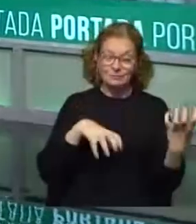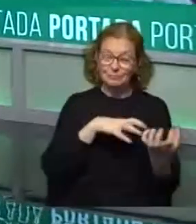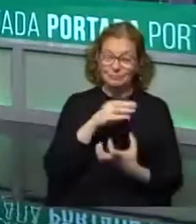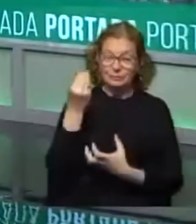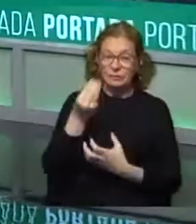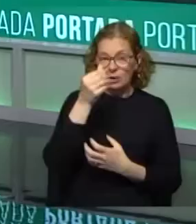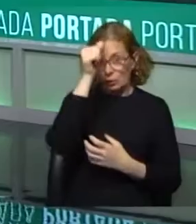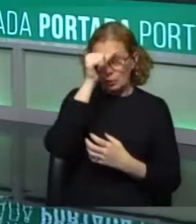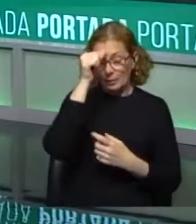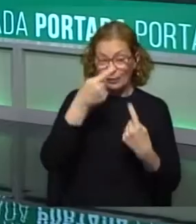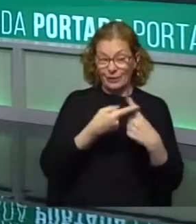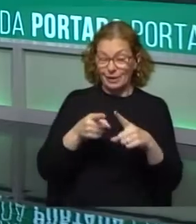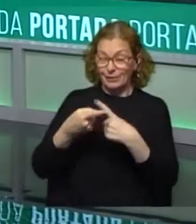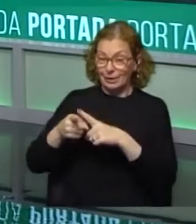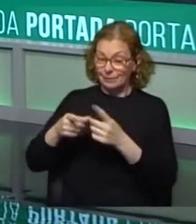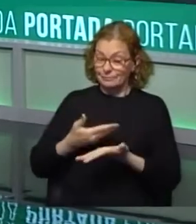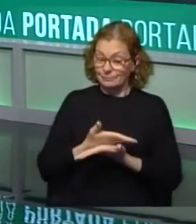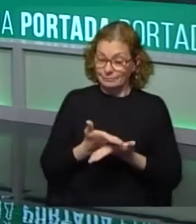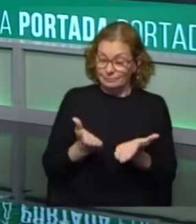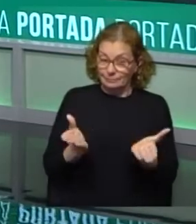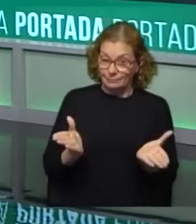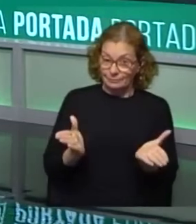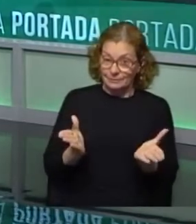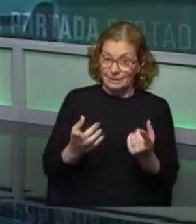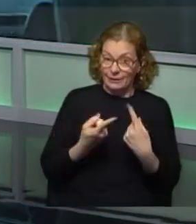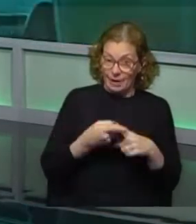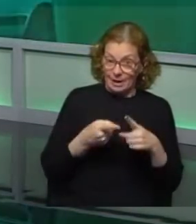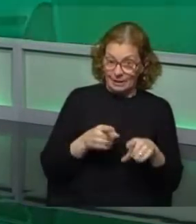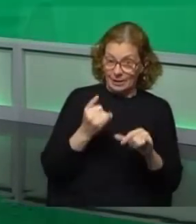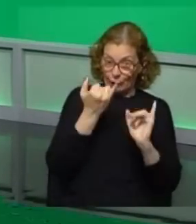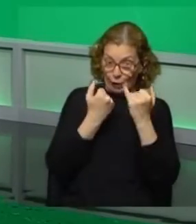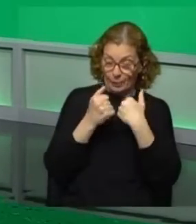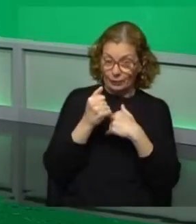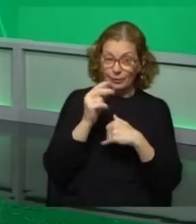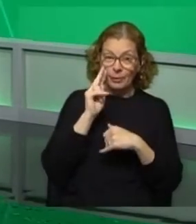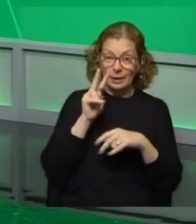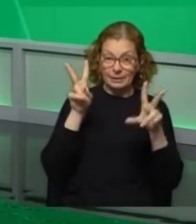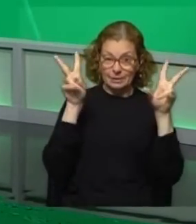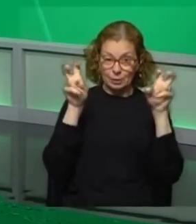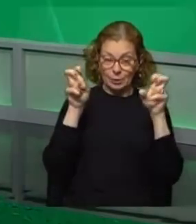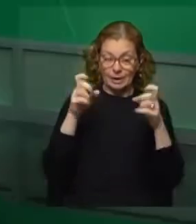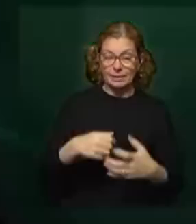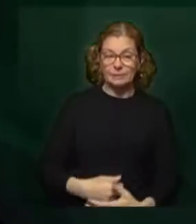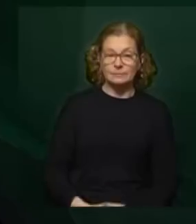Así que muy variable variado el panorama variada la información Vamos a repasar